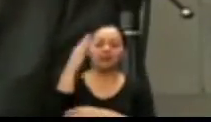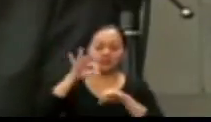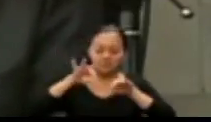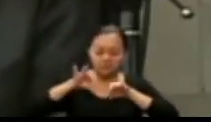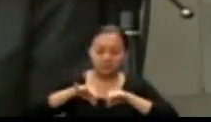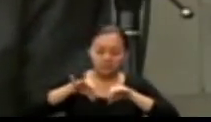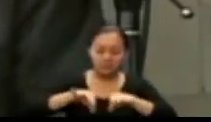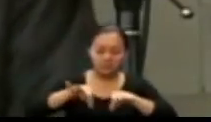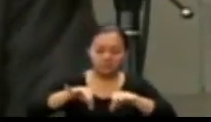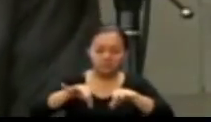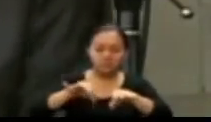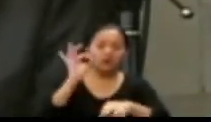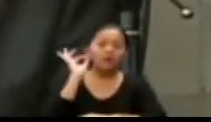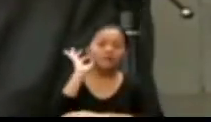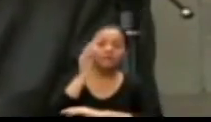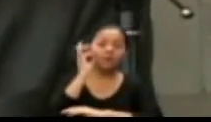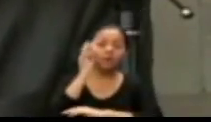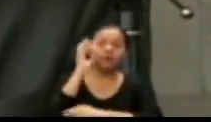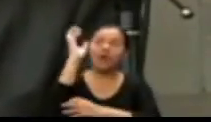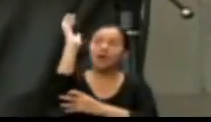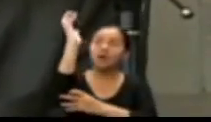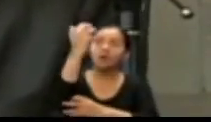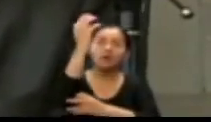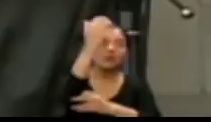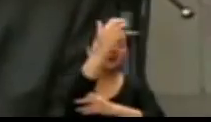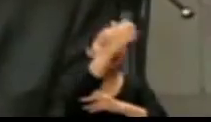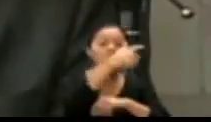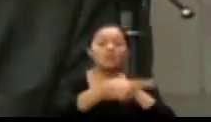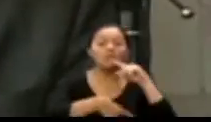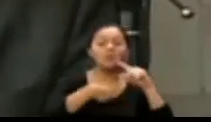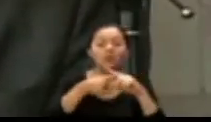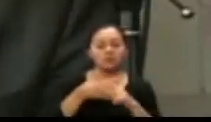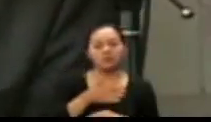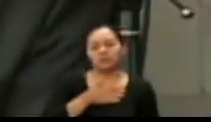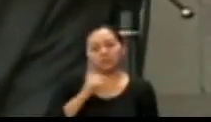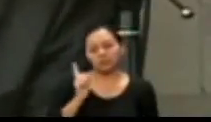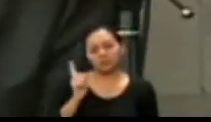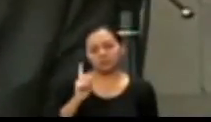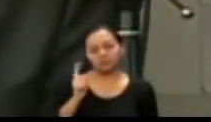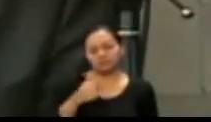cosecha la van a hacer otras personas, no yo, que voy a salir seguramente del Parlamento, porque